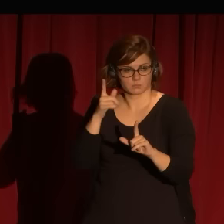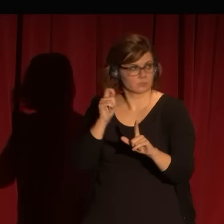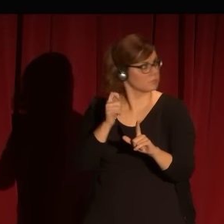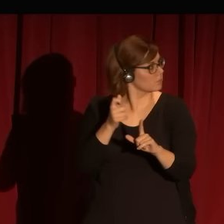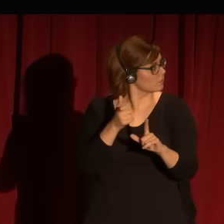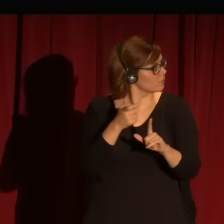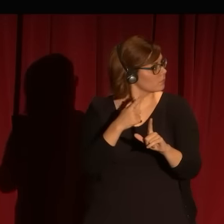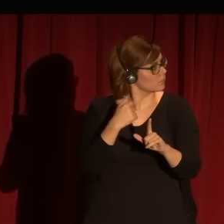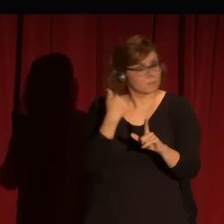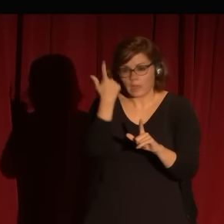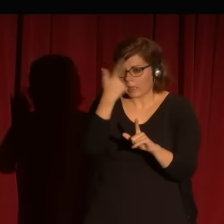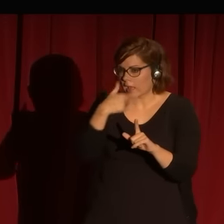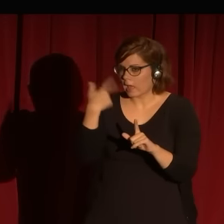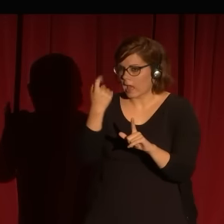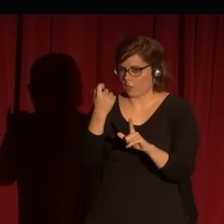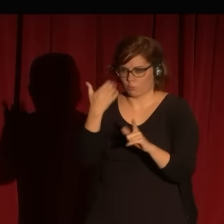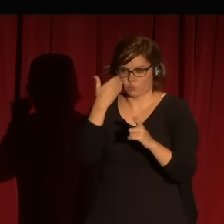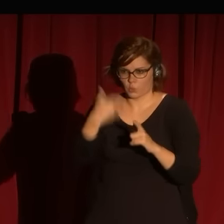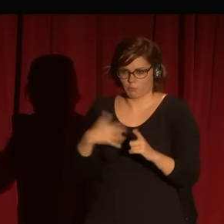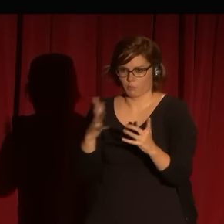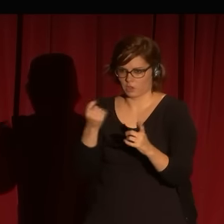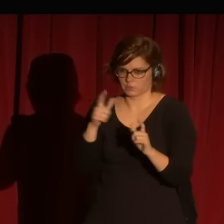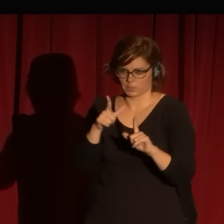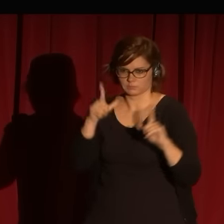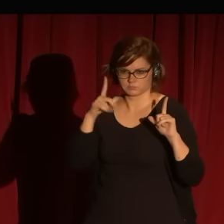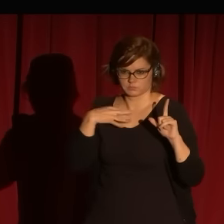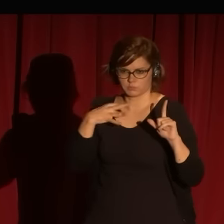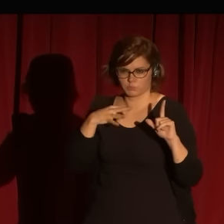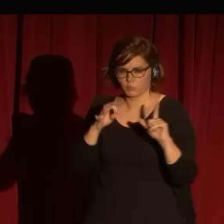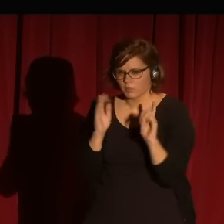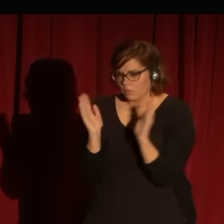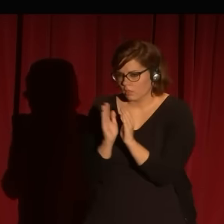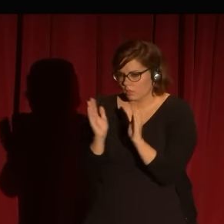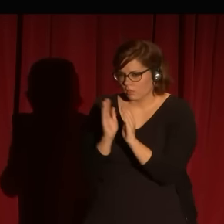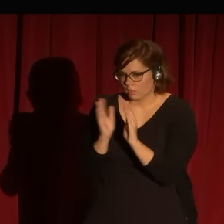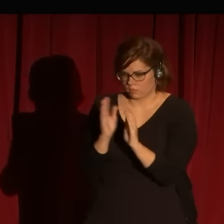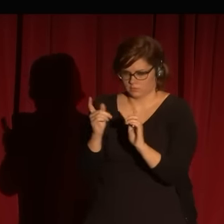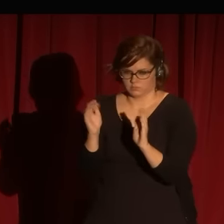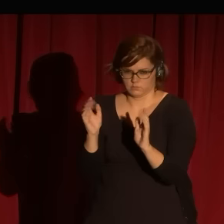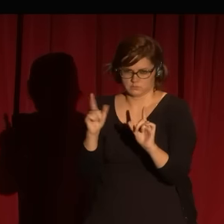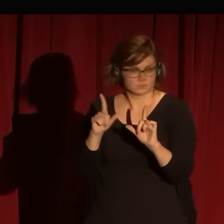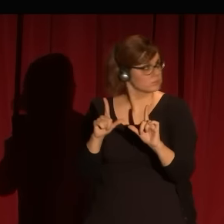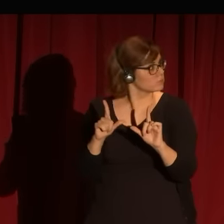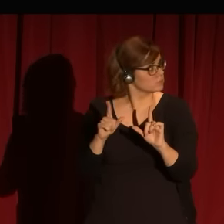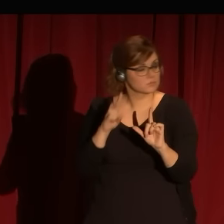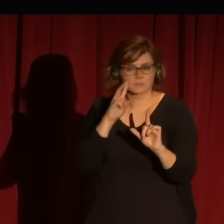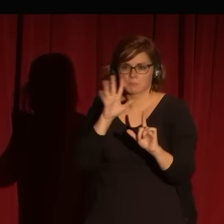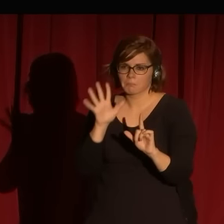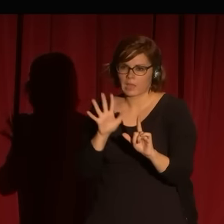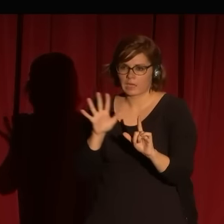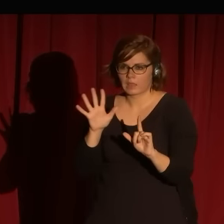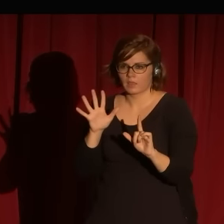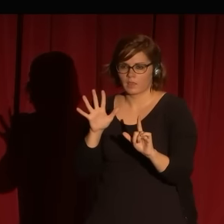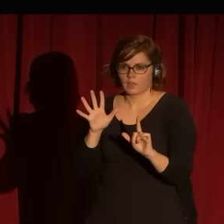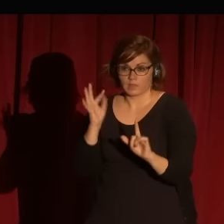autoretrat su carita y parte de su cuerpo sus manos autorretratos diminutos eh en los que tenemos la sensación de que